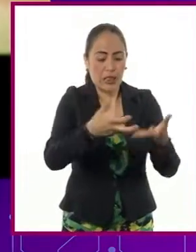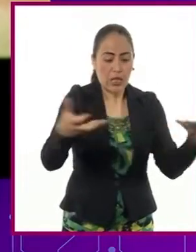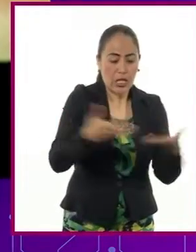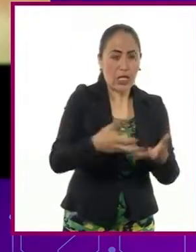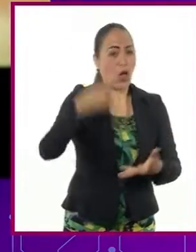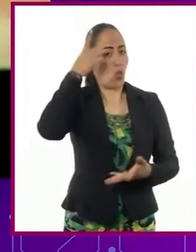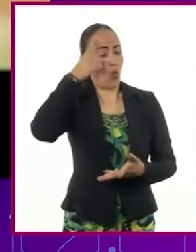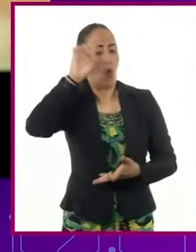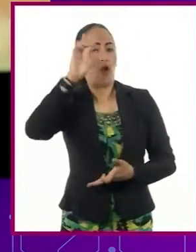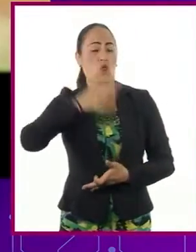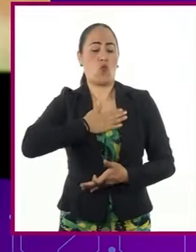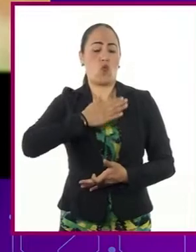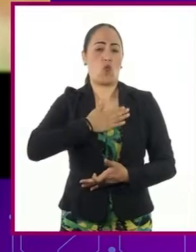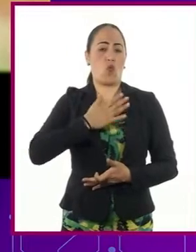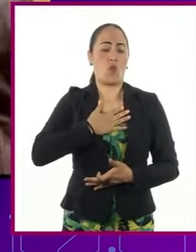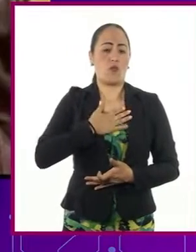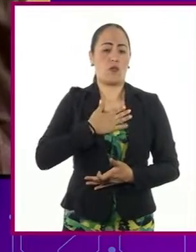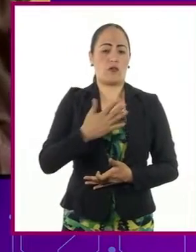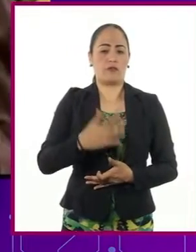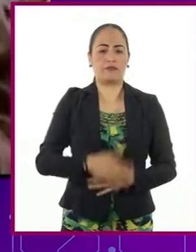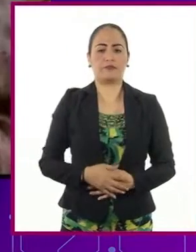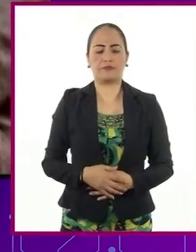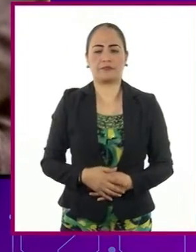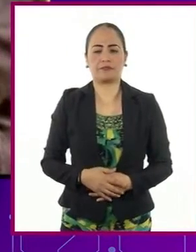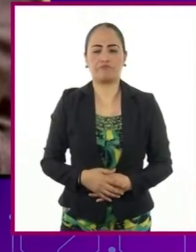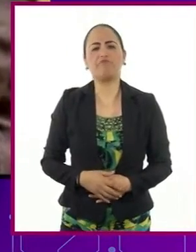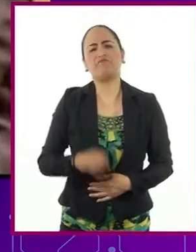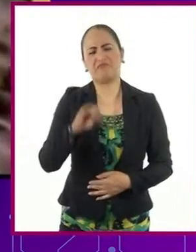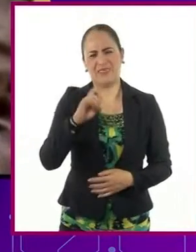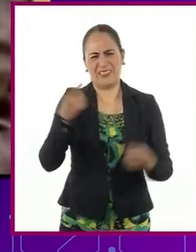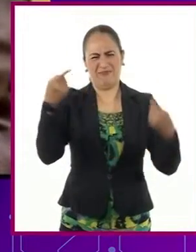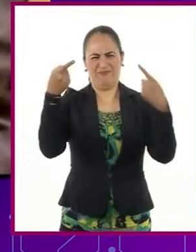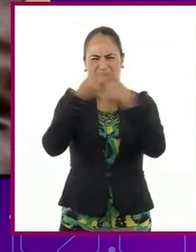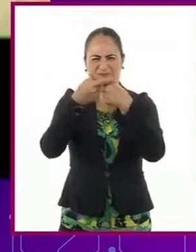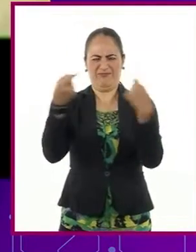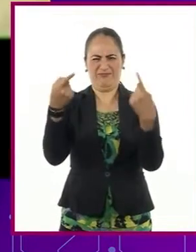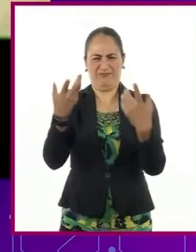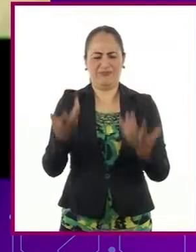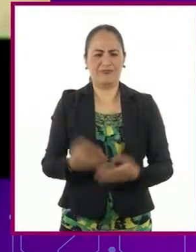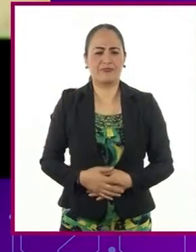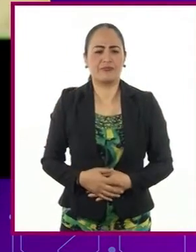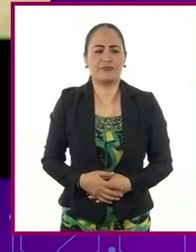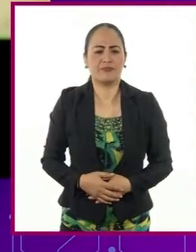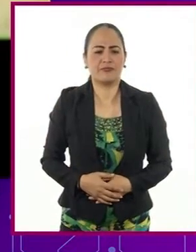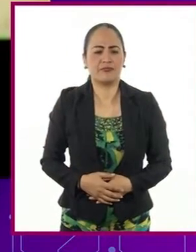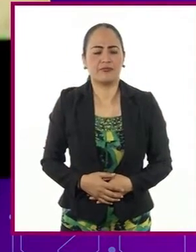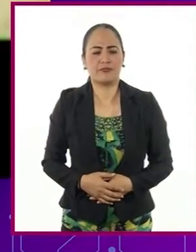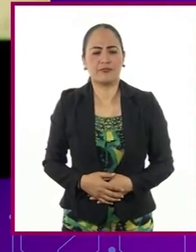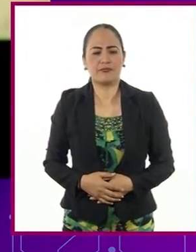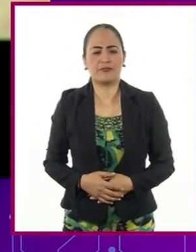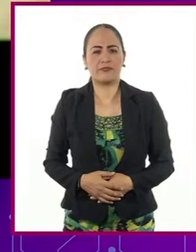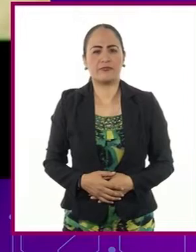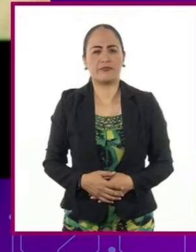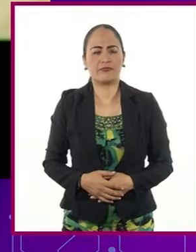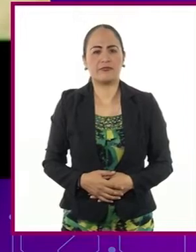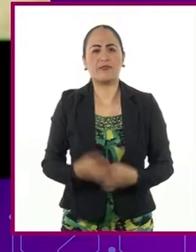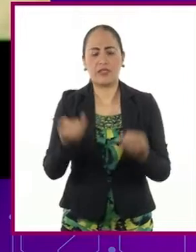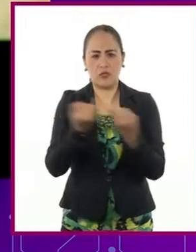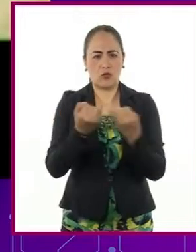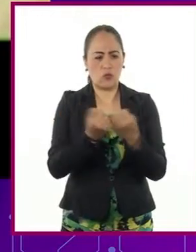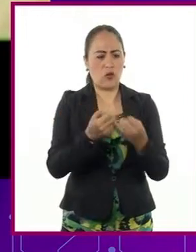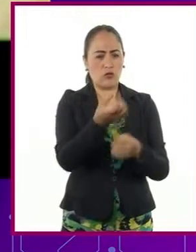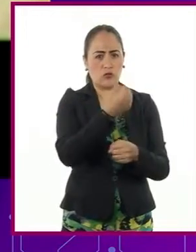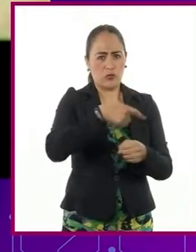reclamando autonomías para ellos. Una utopía americana. Una utopía americana. Por otra parte, también hay una sociedad indígena